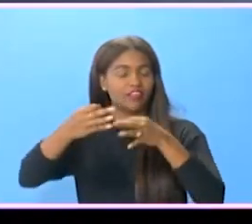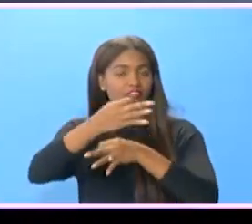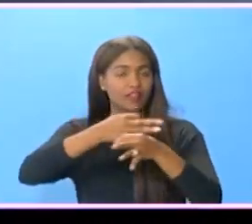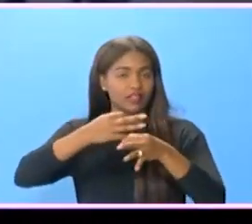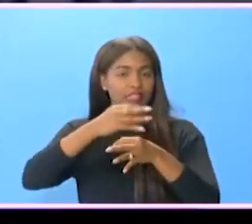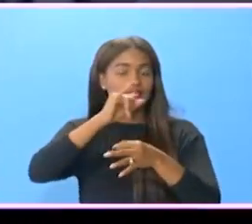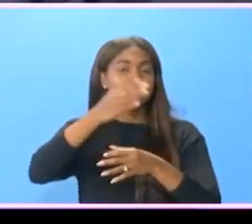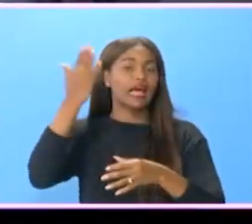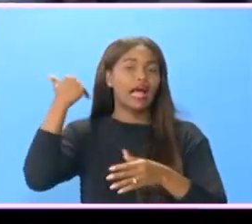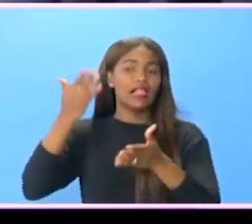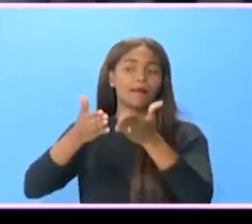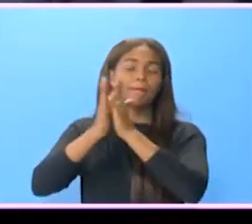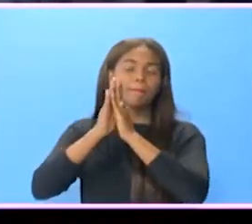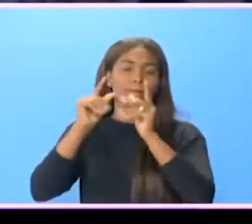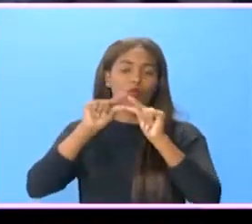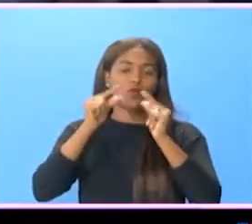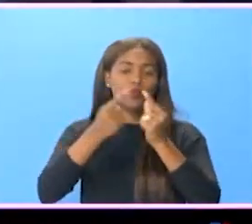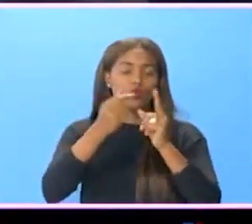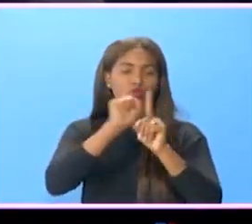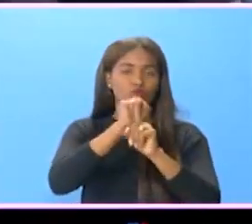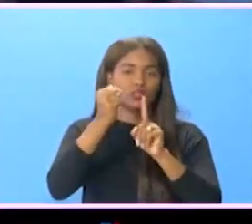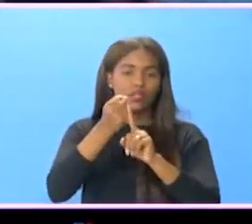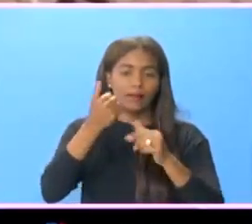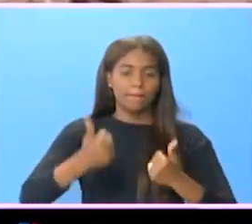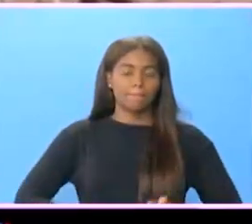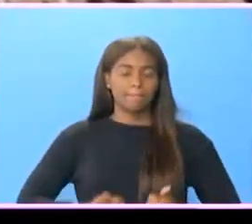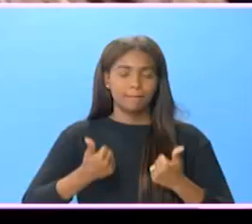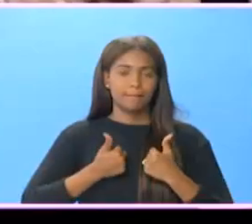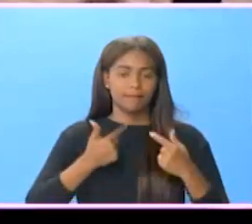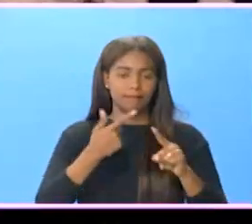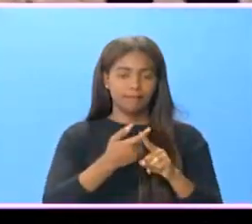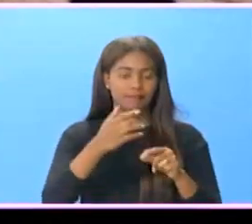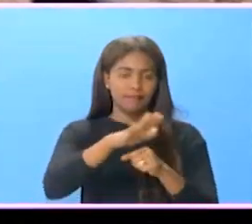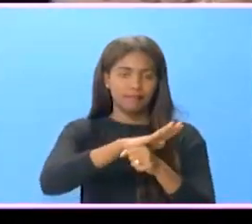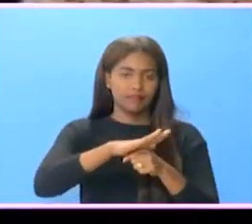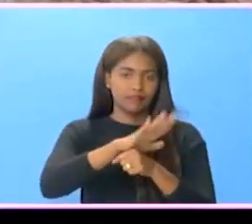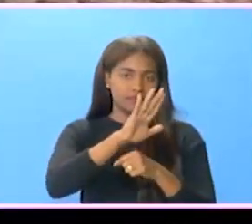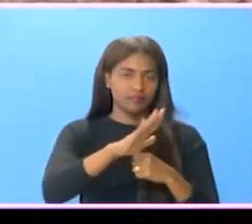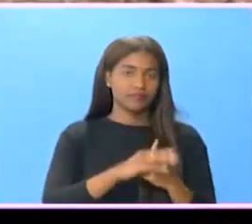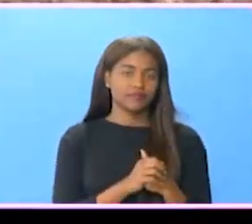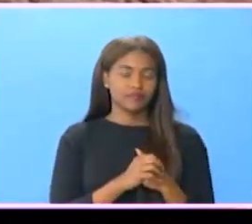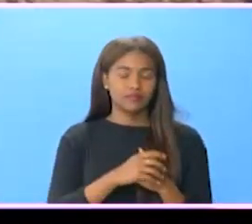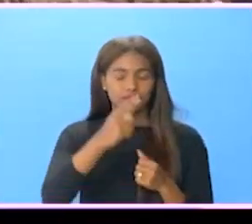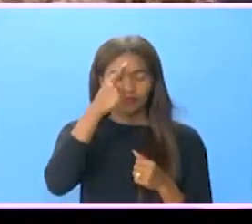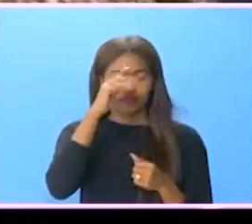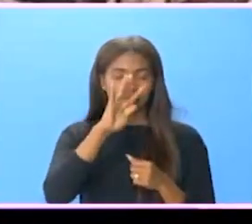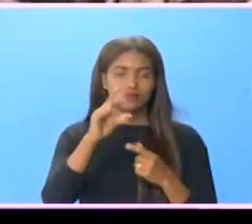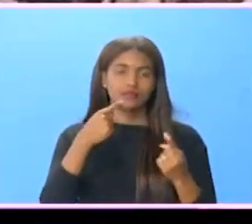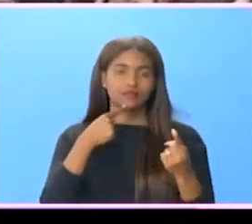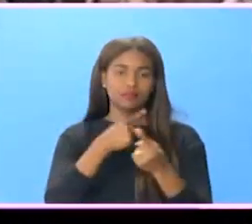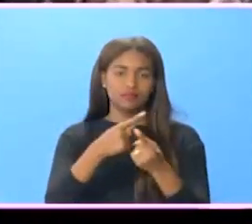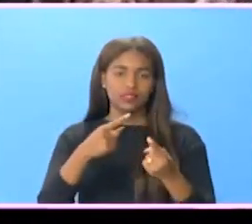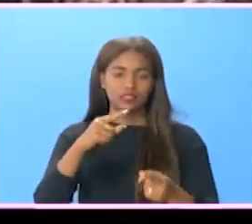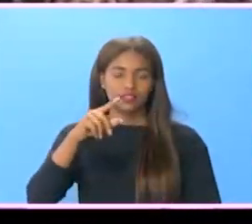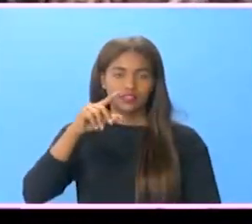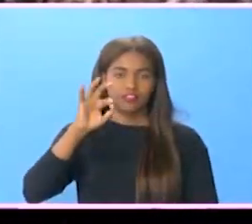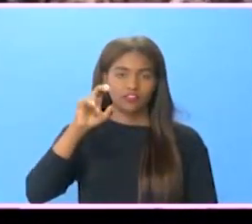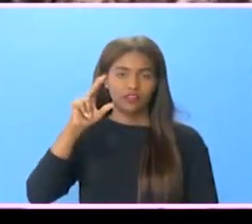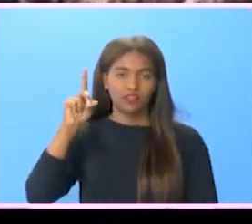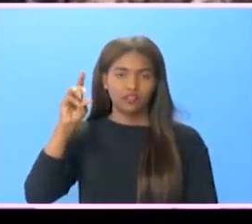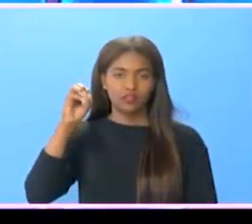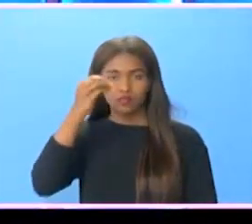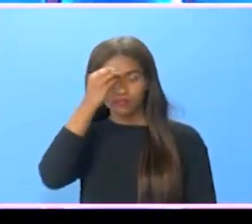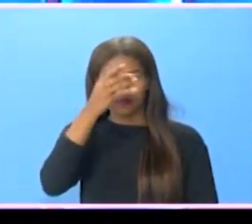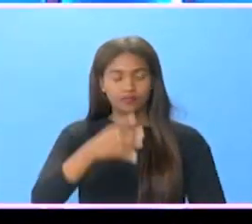era solicitada por los grupos sociales y los residentes en el entorno. Para 4RD Noticias, Fernando